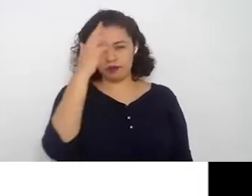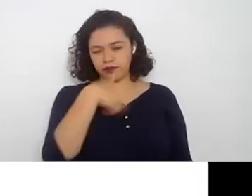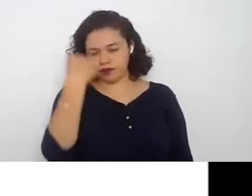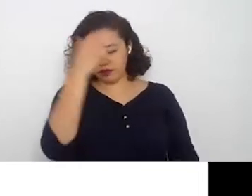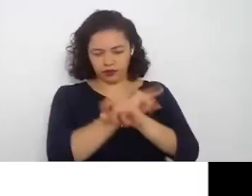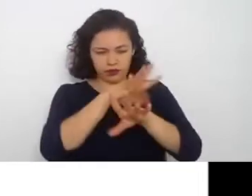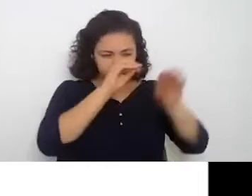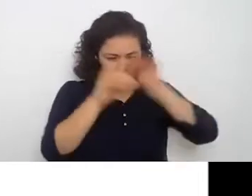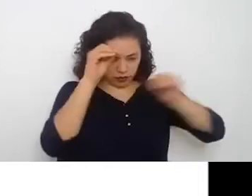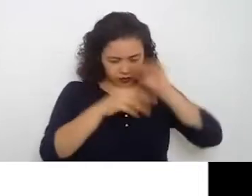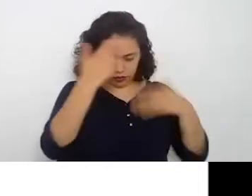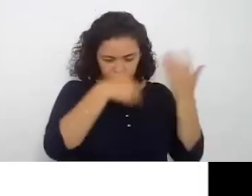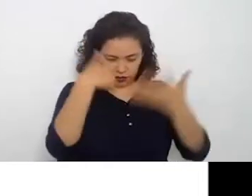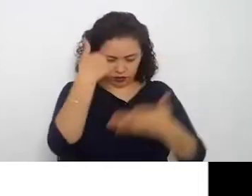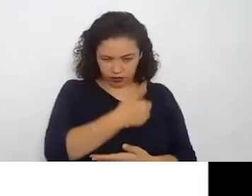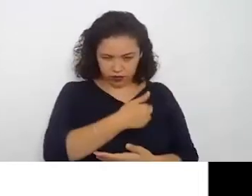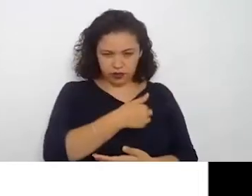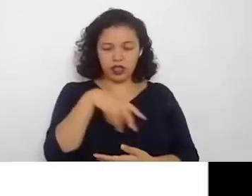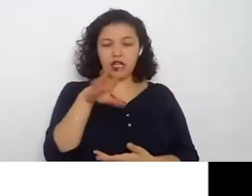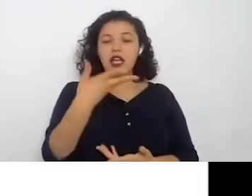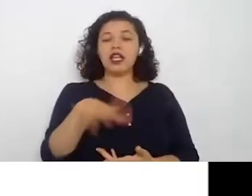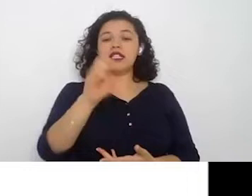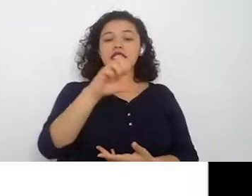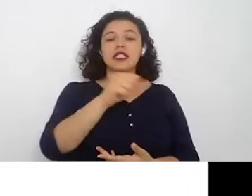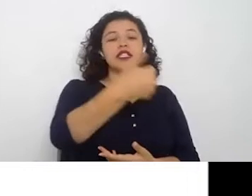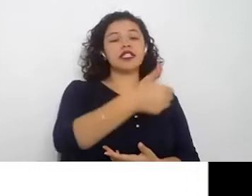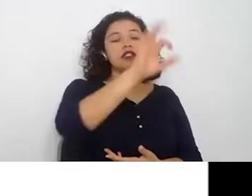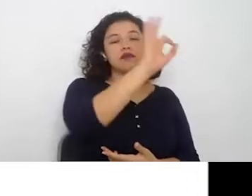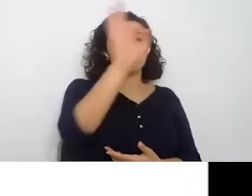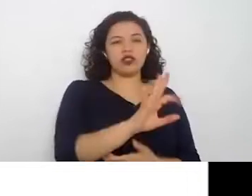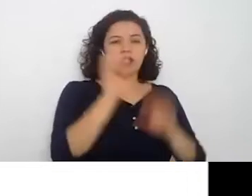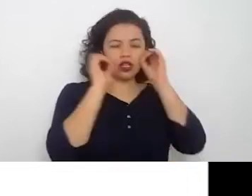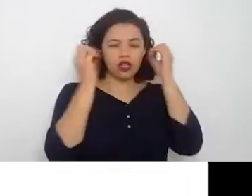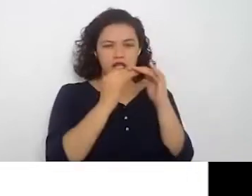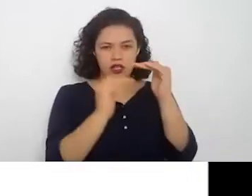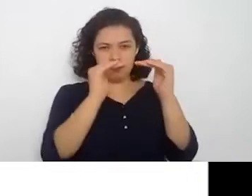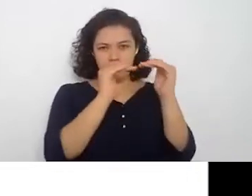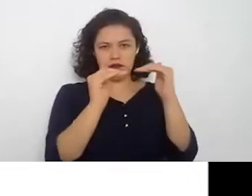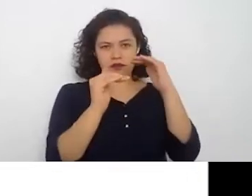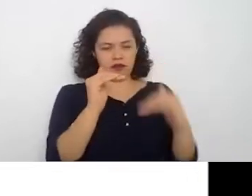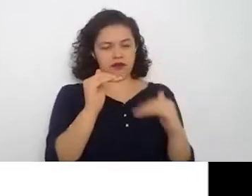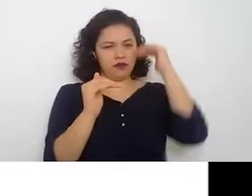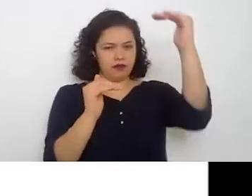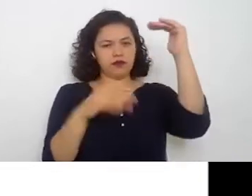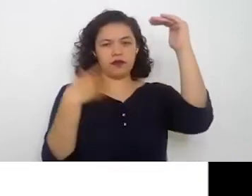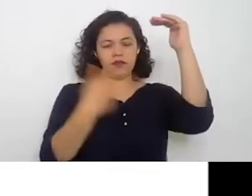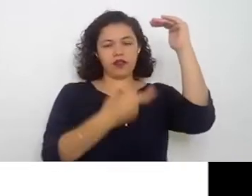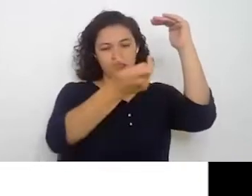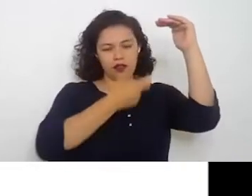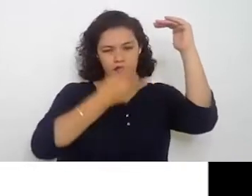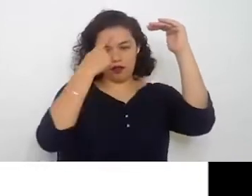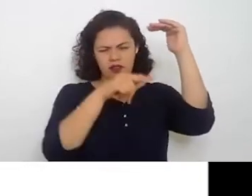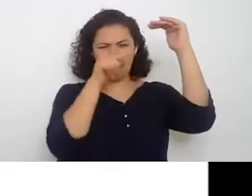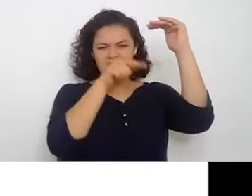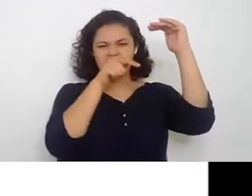que más del 66% de las organizaciones estaba identificando sus ingresos en